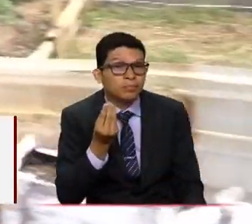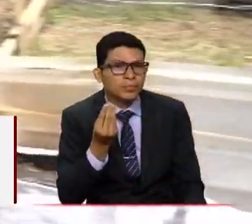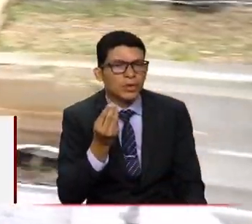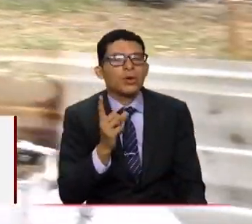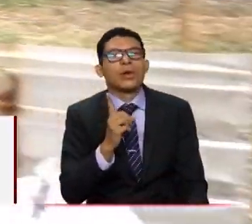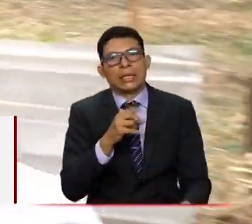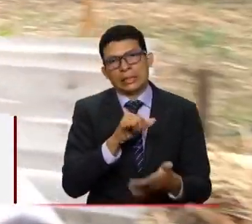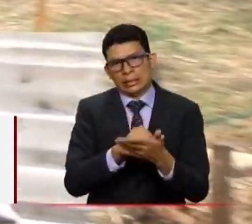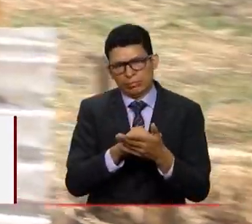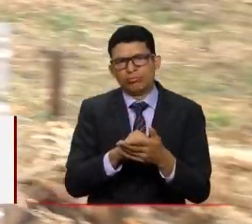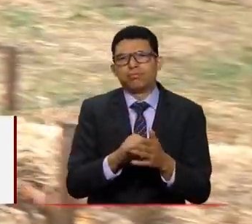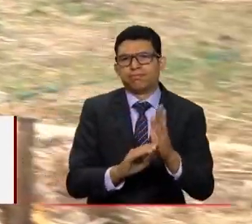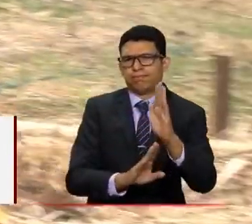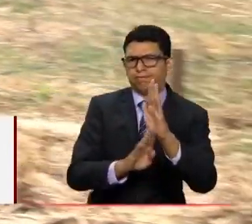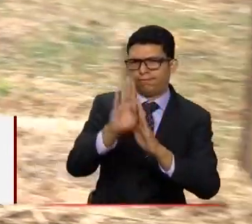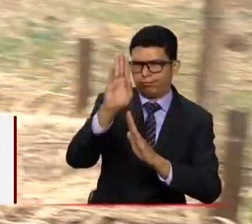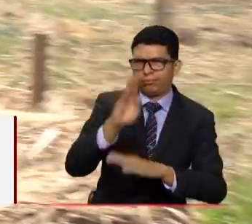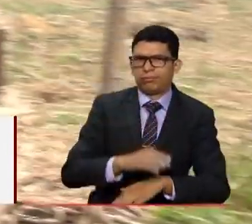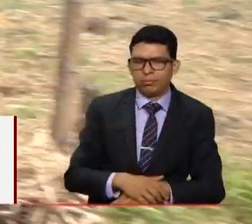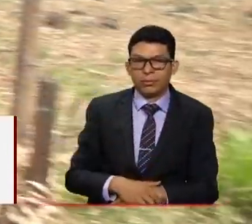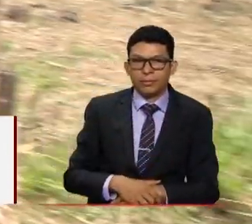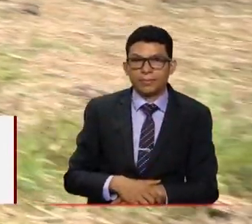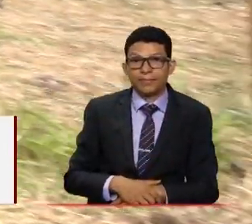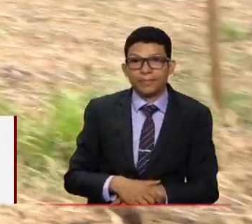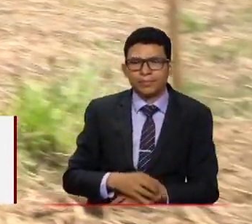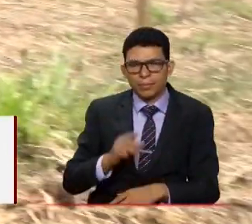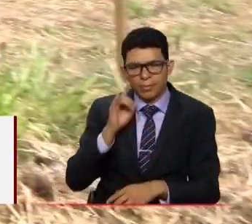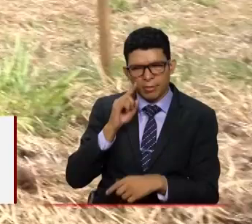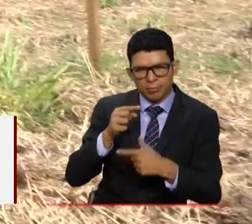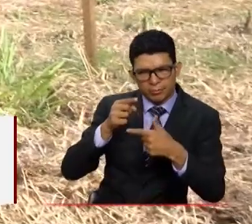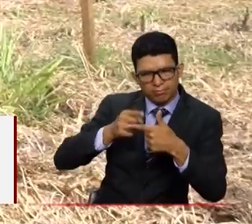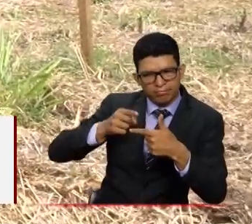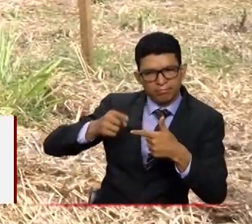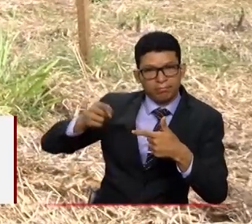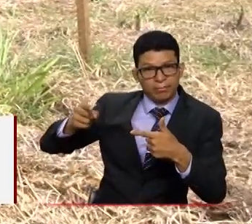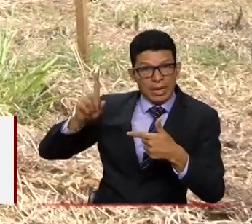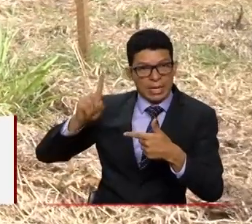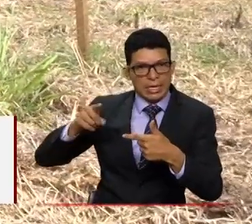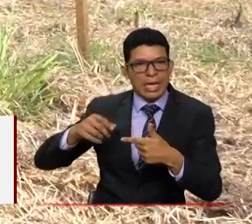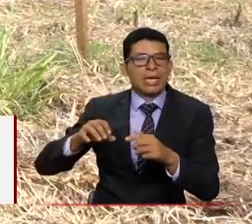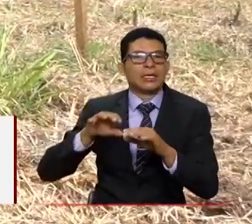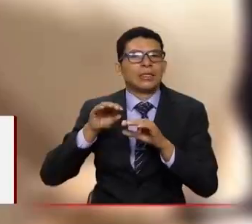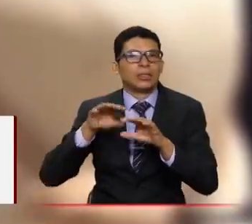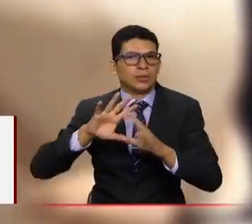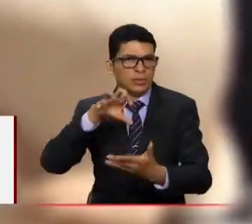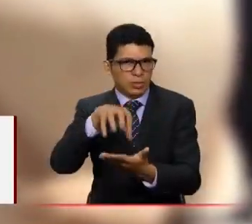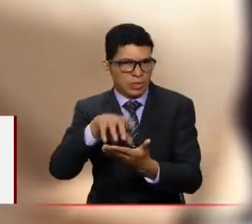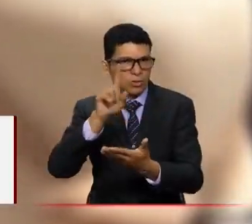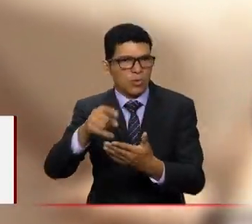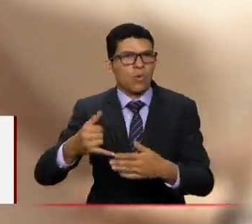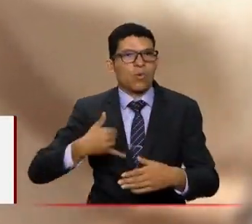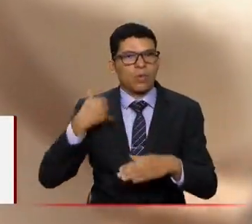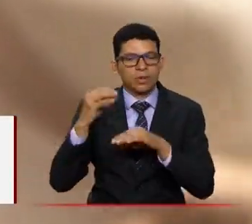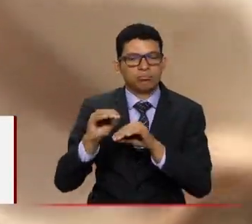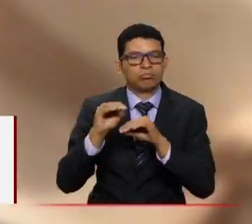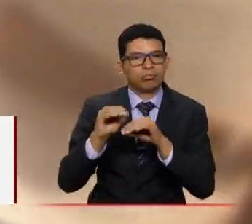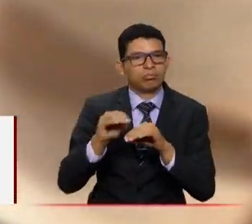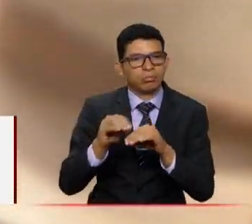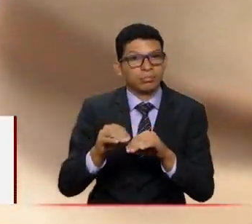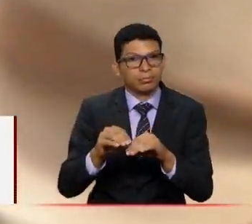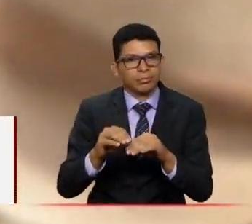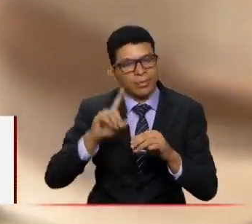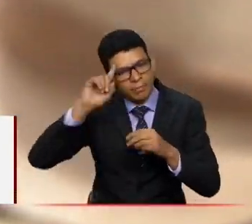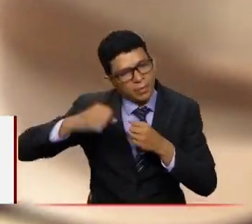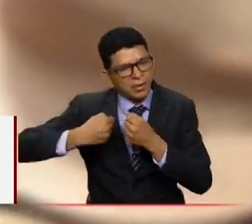grandes frutos. Y es que de acuerdo a los primeros monitoreos en el Centro de Formación Juvenil El Buen Pastor de Cali, en asocio con Compromiso